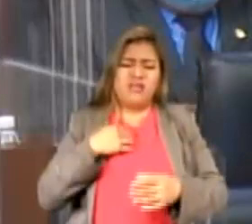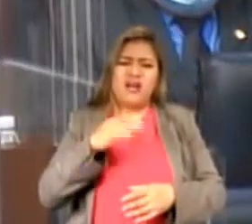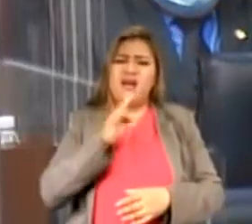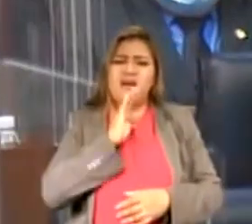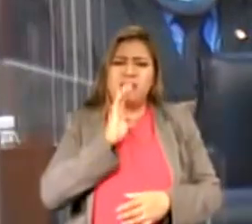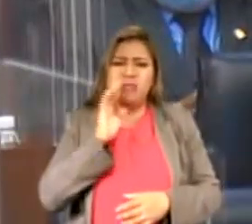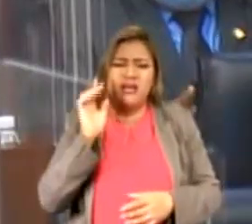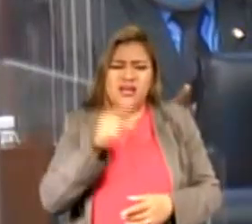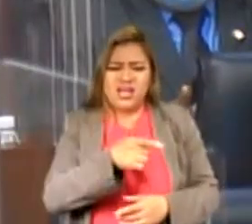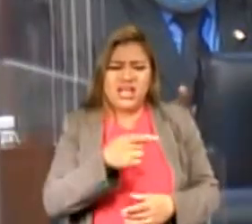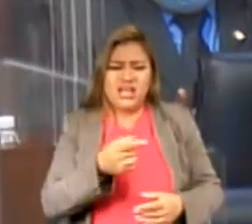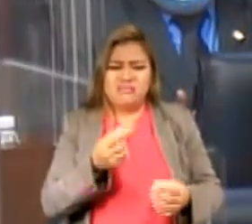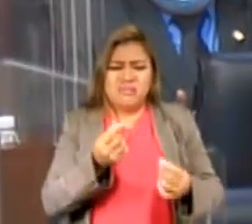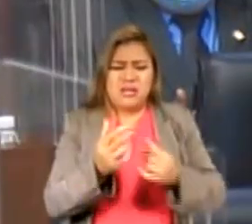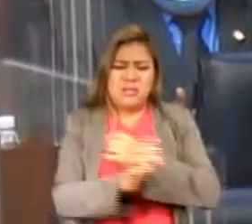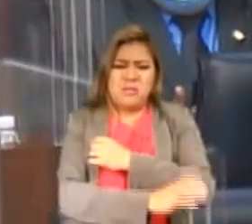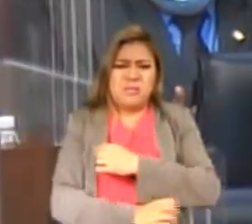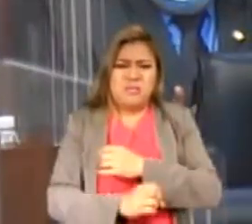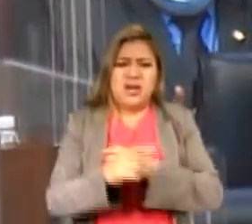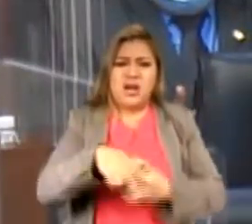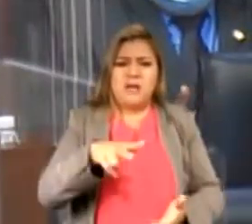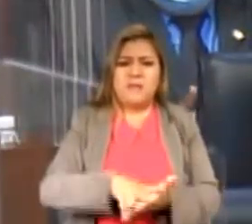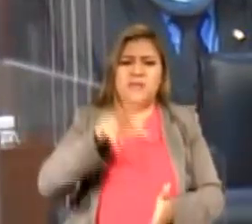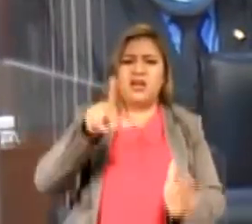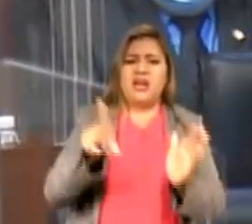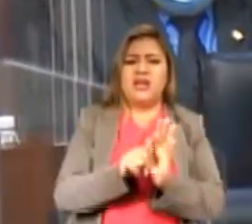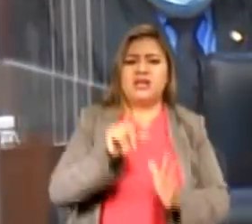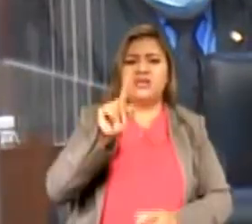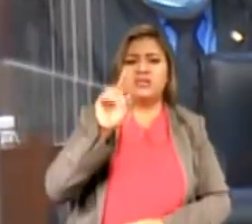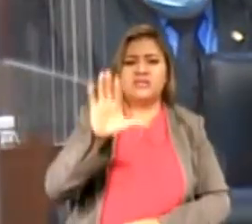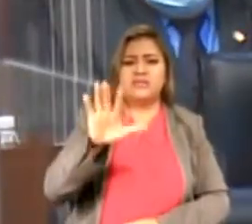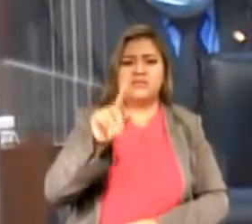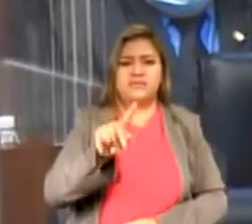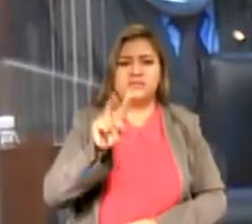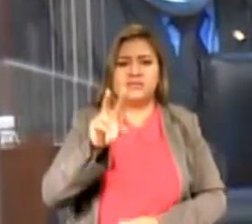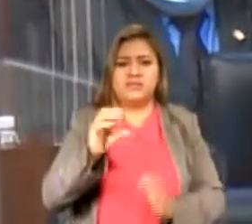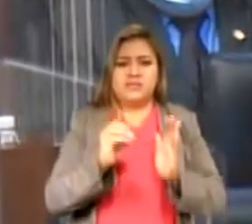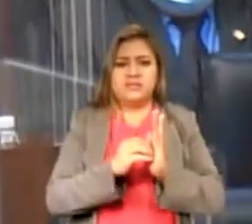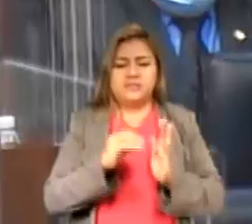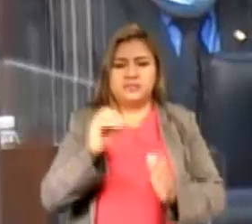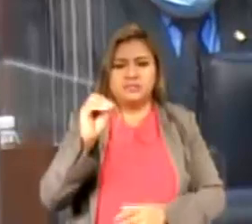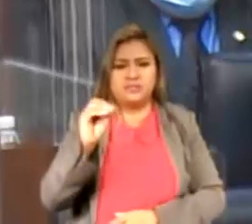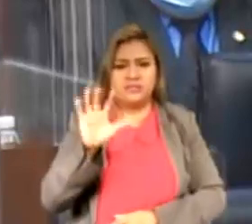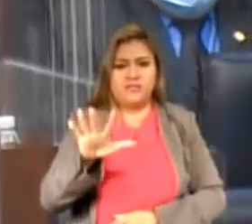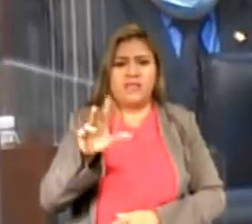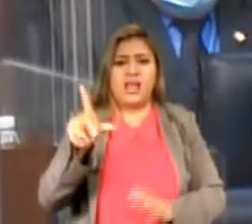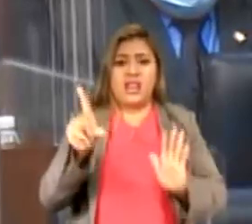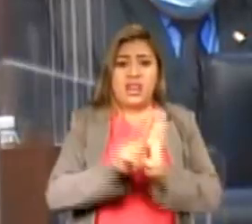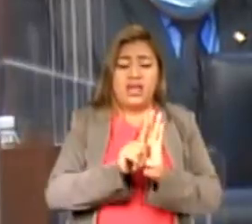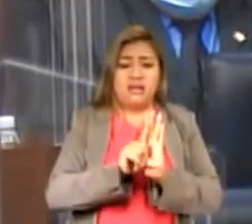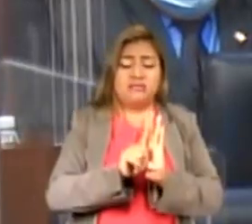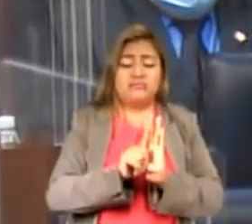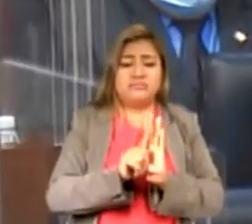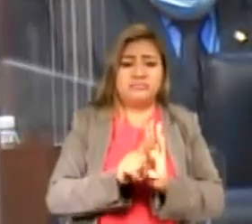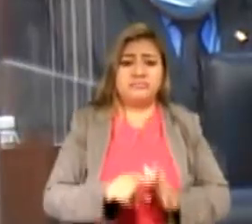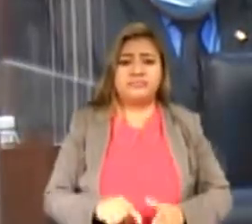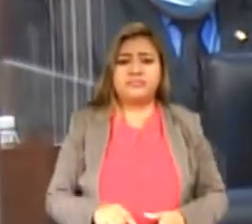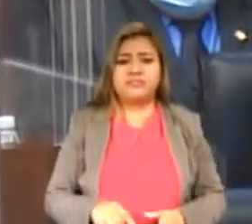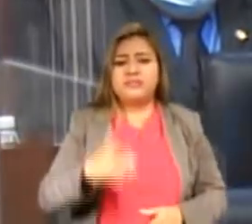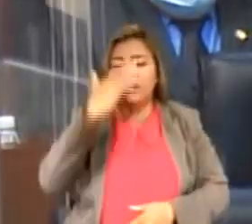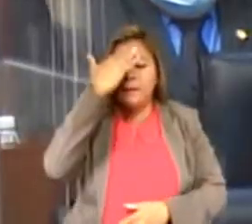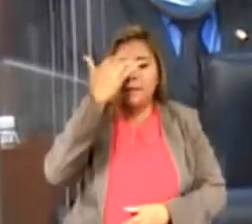cuentas individuales que se aprobó con la ley 51 del 2005, que es la ley muerte. Porque nada